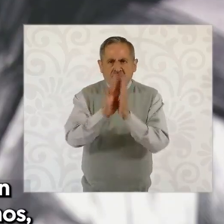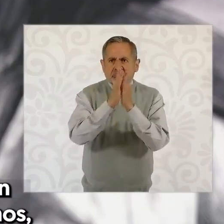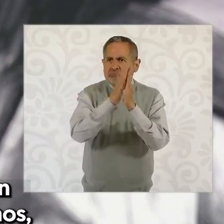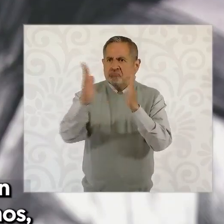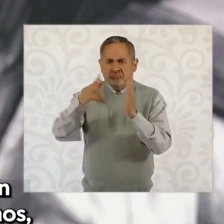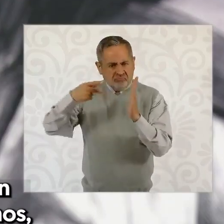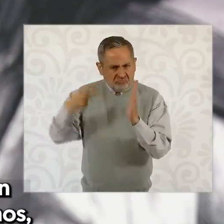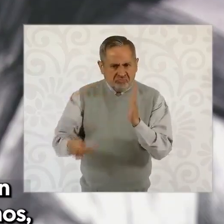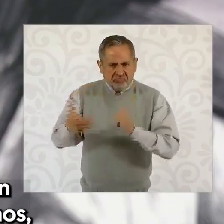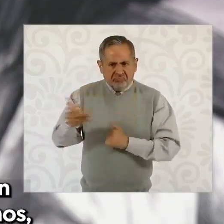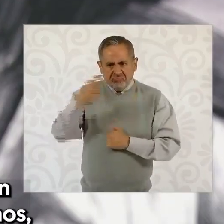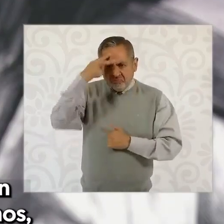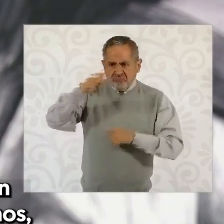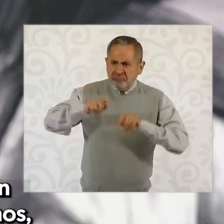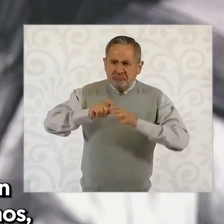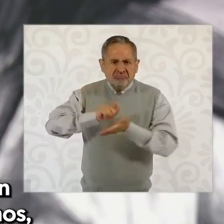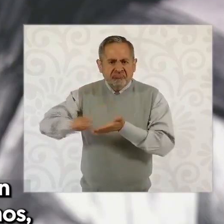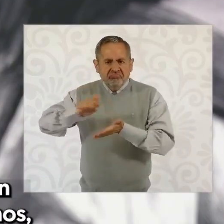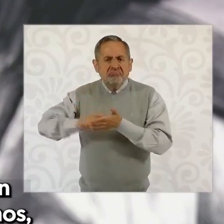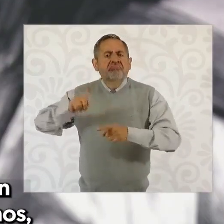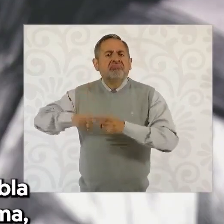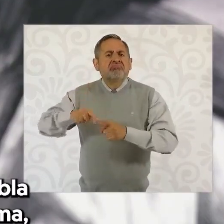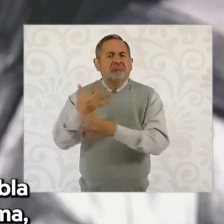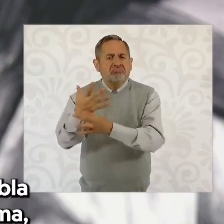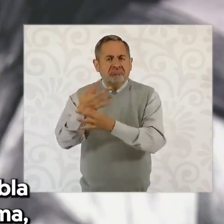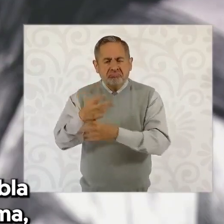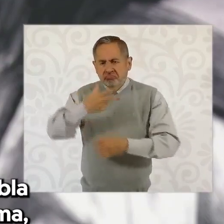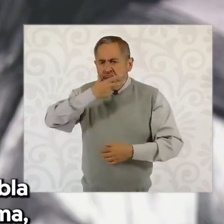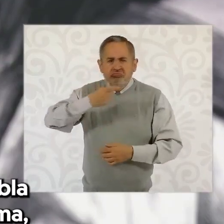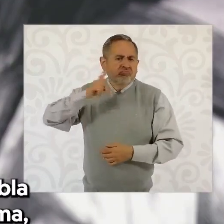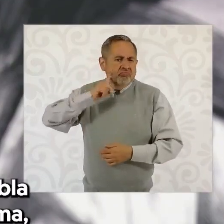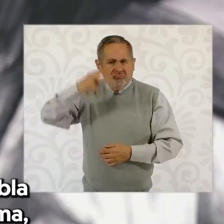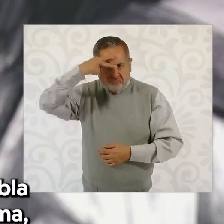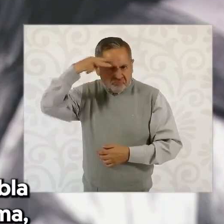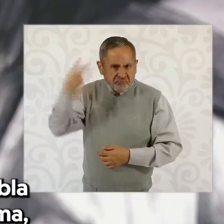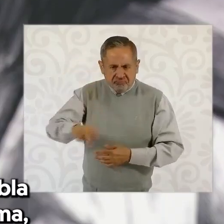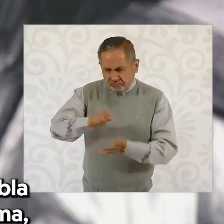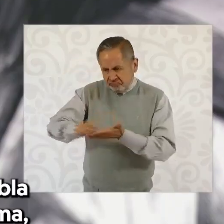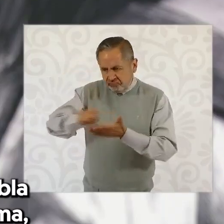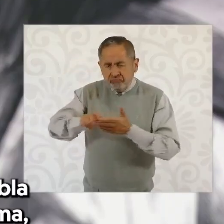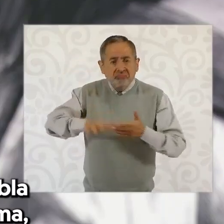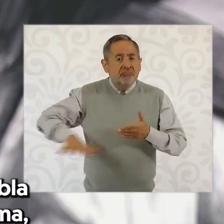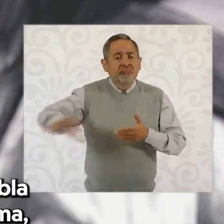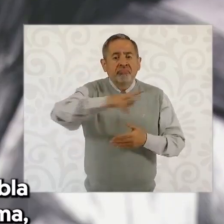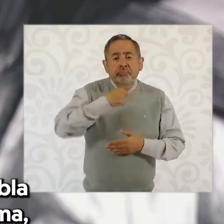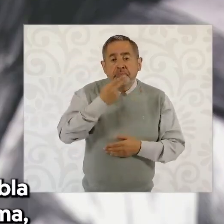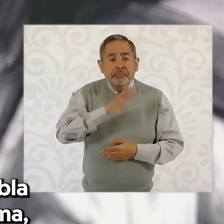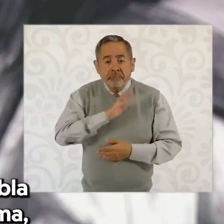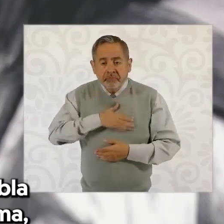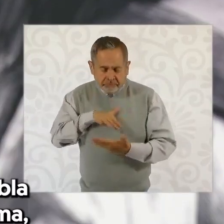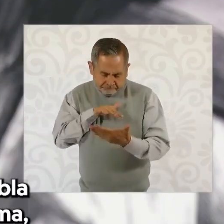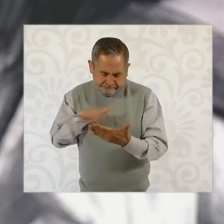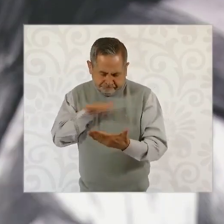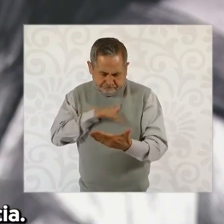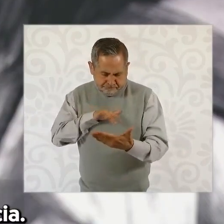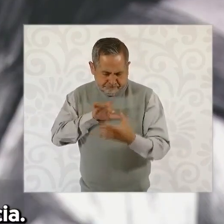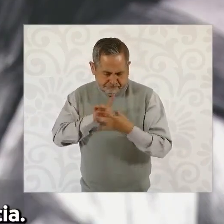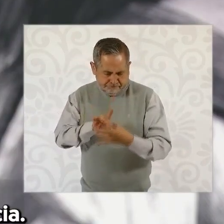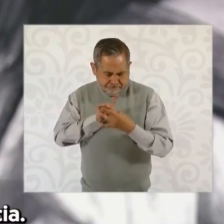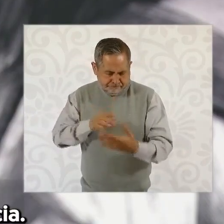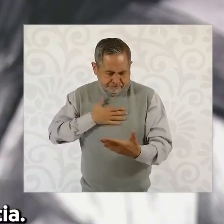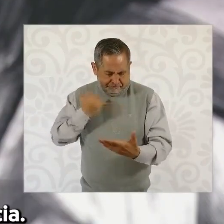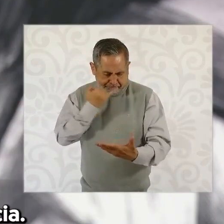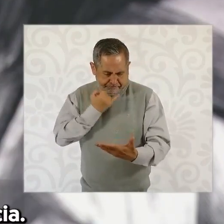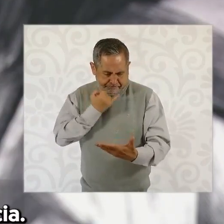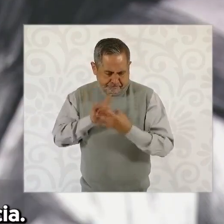divulgación científica escritos por autores mexicanos con el objeto de que el público de habla española se entere en su propio idioma de lo que